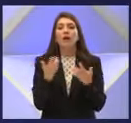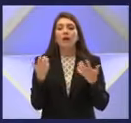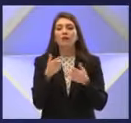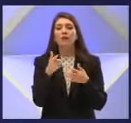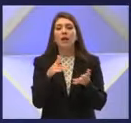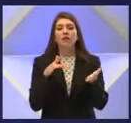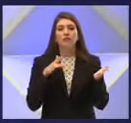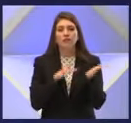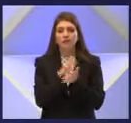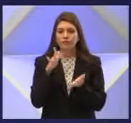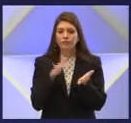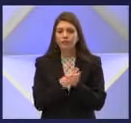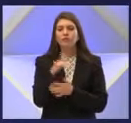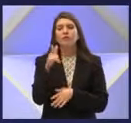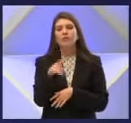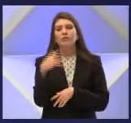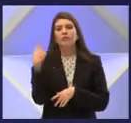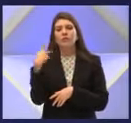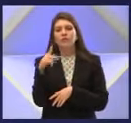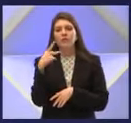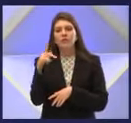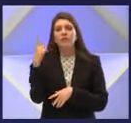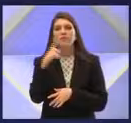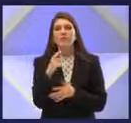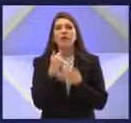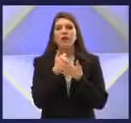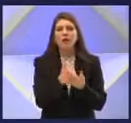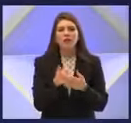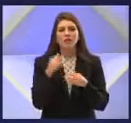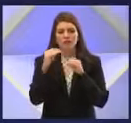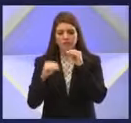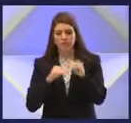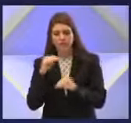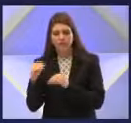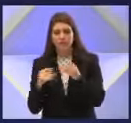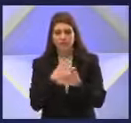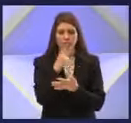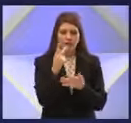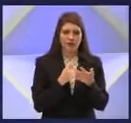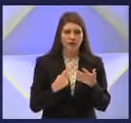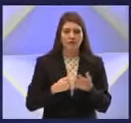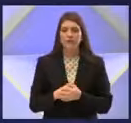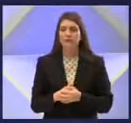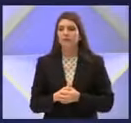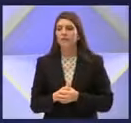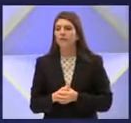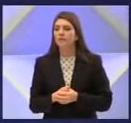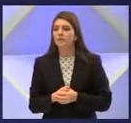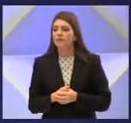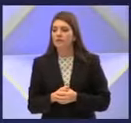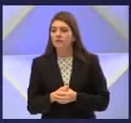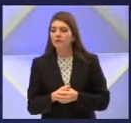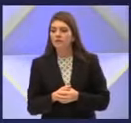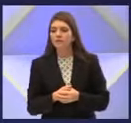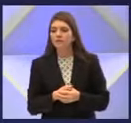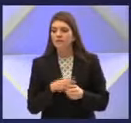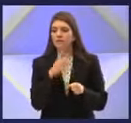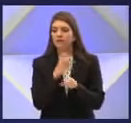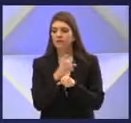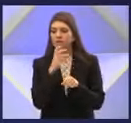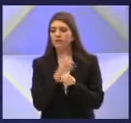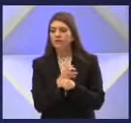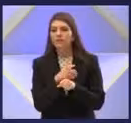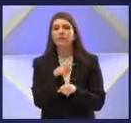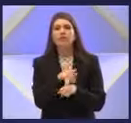presi está para trabajar nuestros programas bueno el tercer capítulo habilidades espaciales